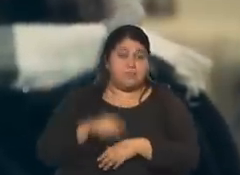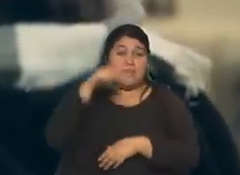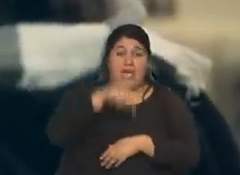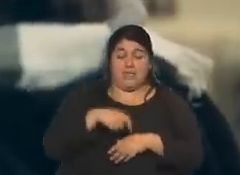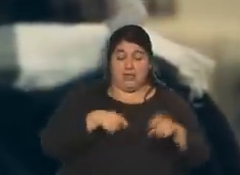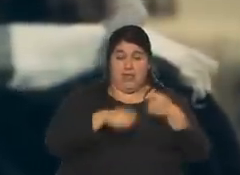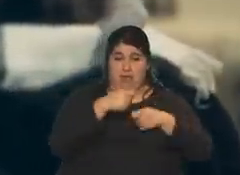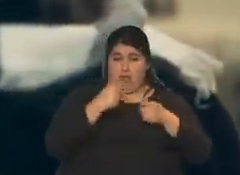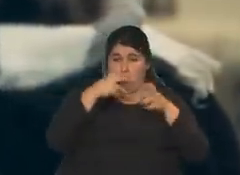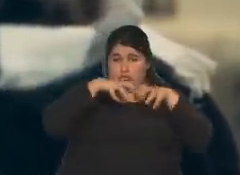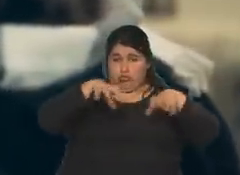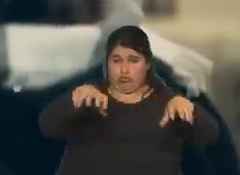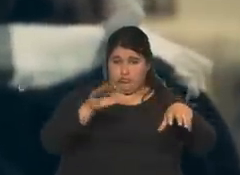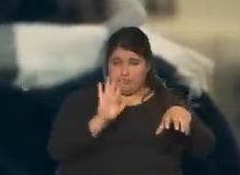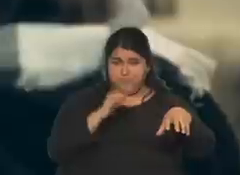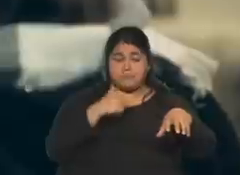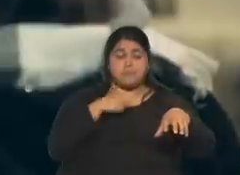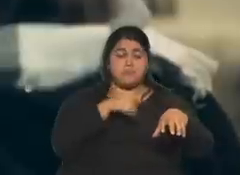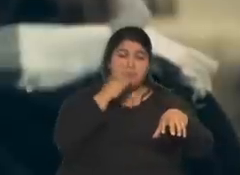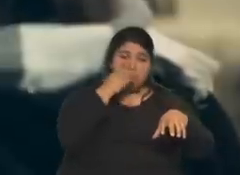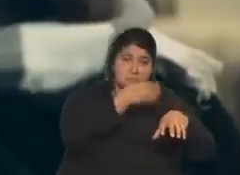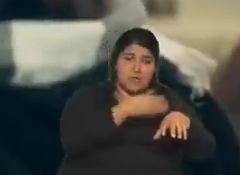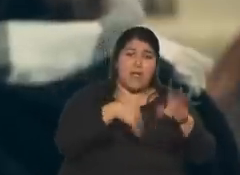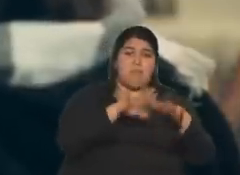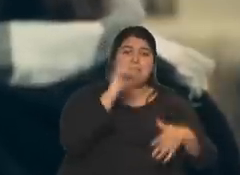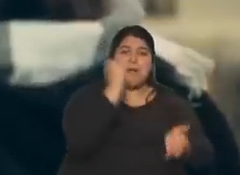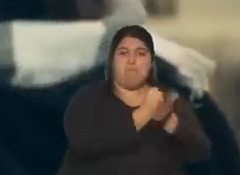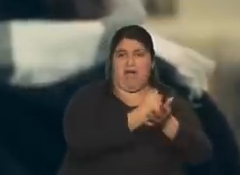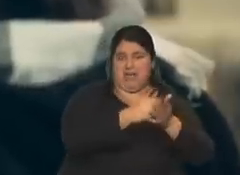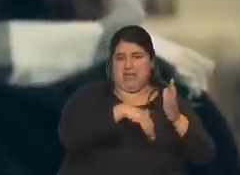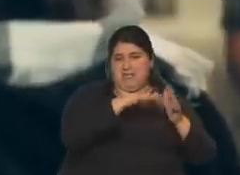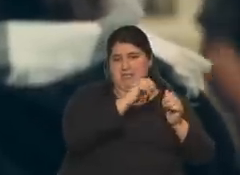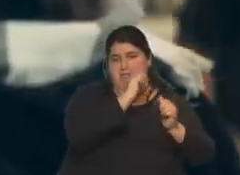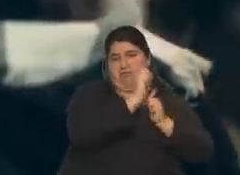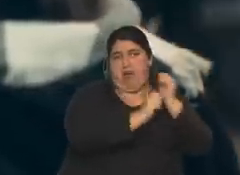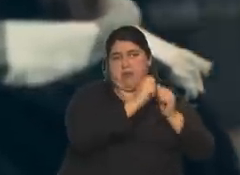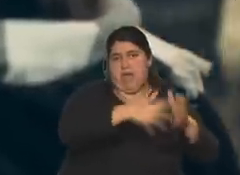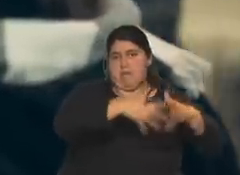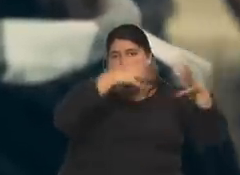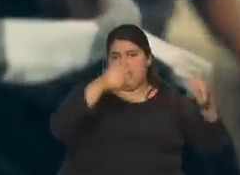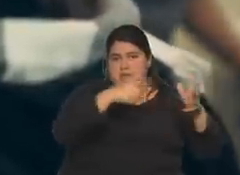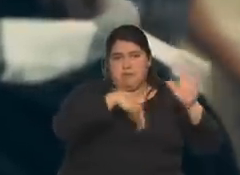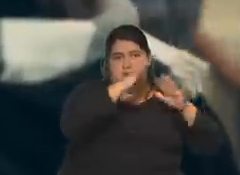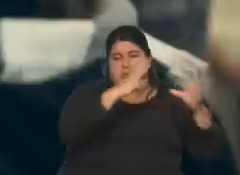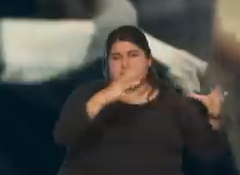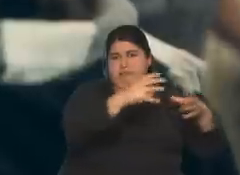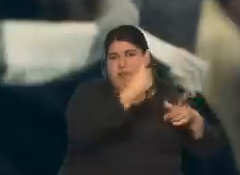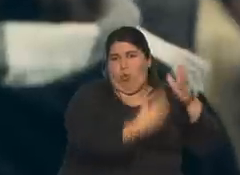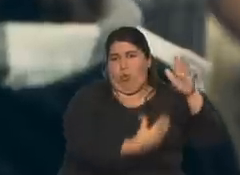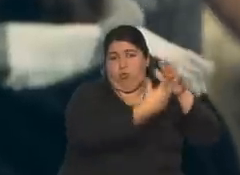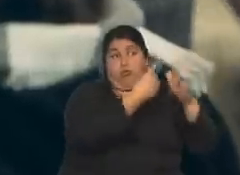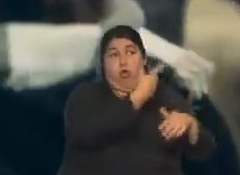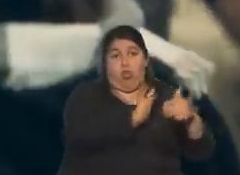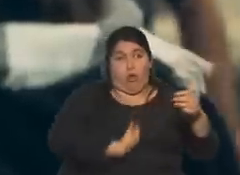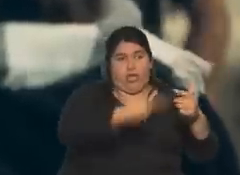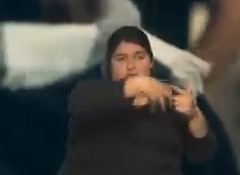dos. Por un lado, lo que son las grandes marcas, los grandes fabricantes, que está básicamente todo concentrado en uno, que a su vez es dueño